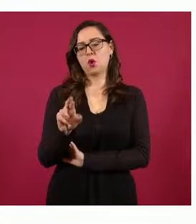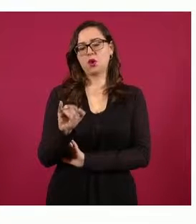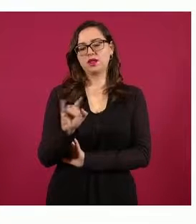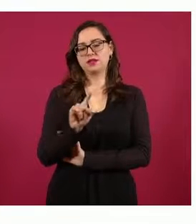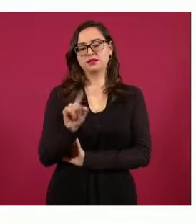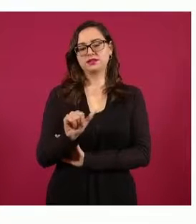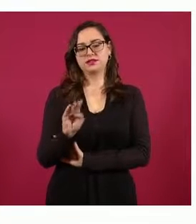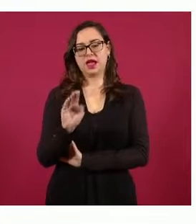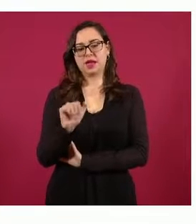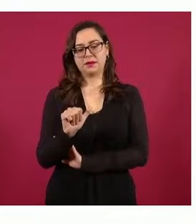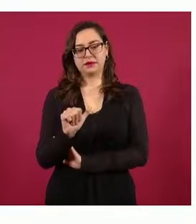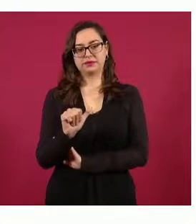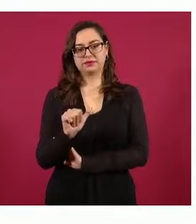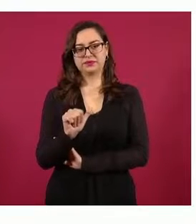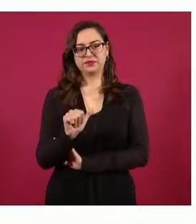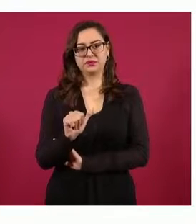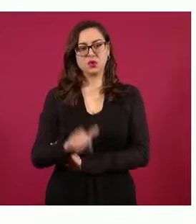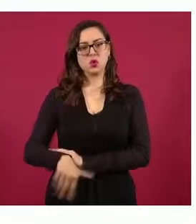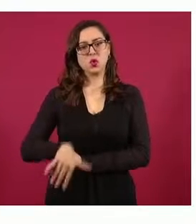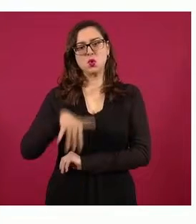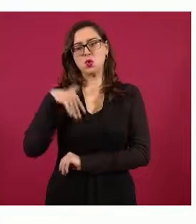Es la alarma.